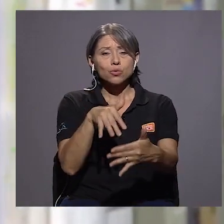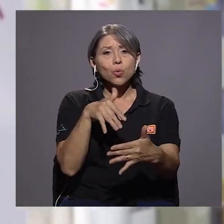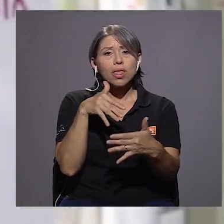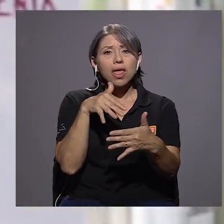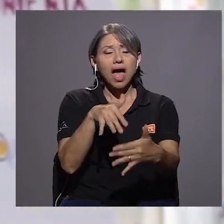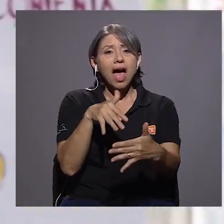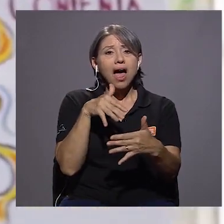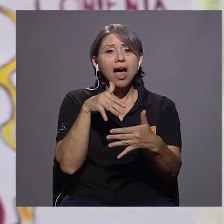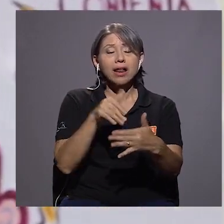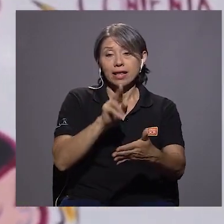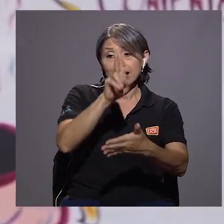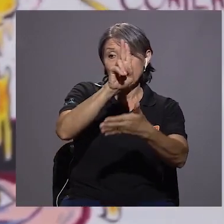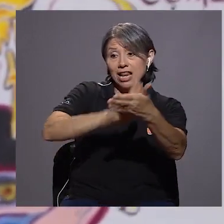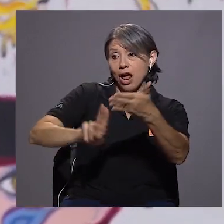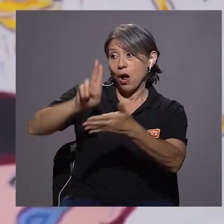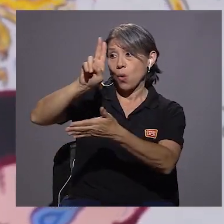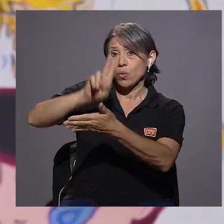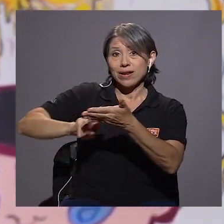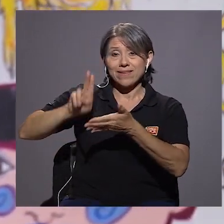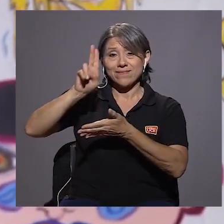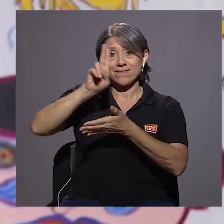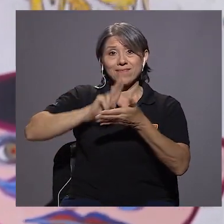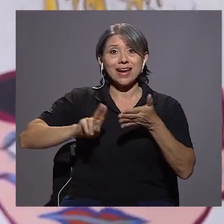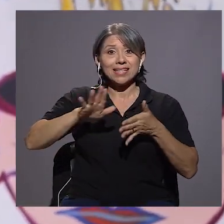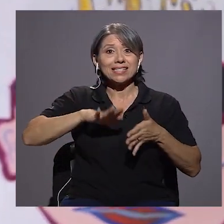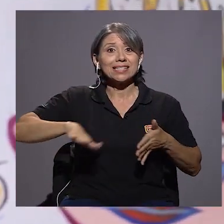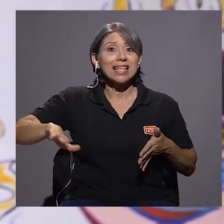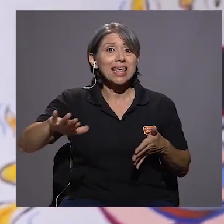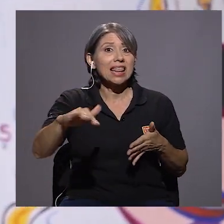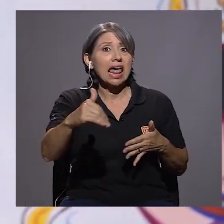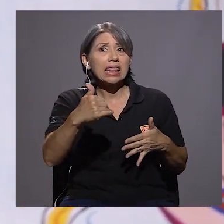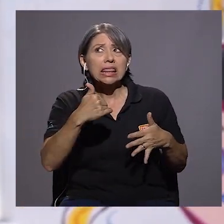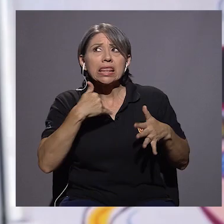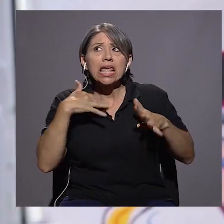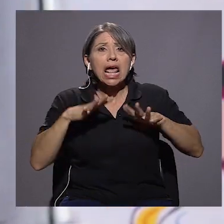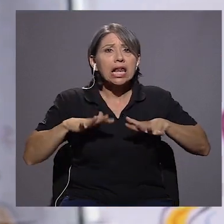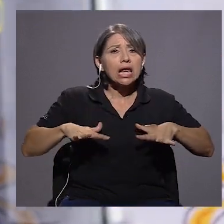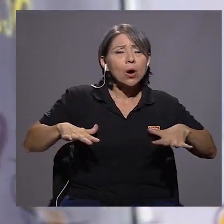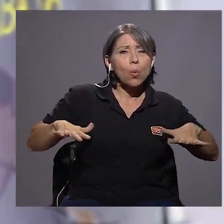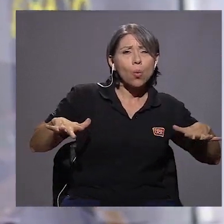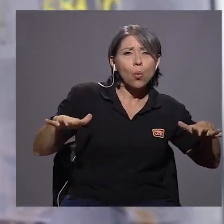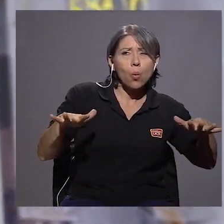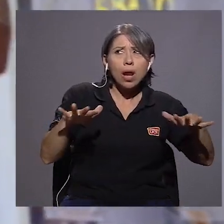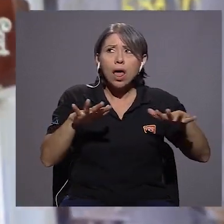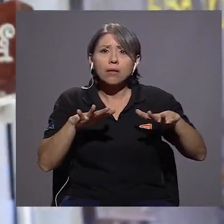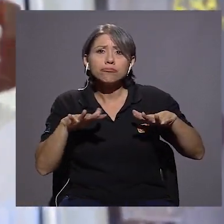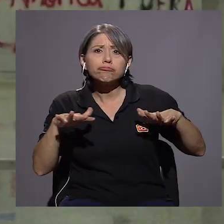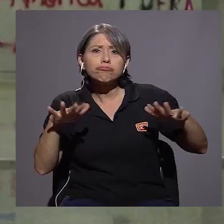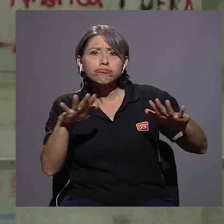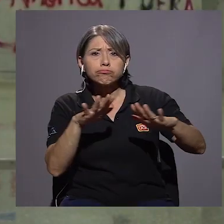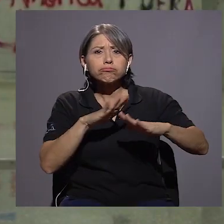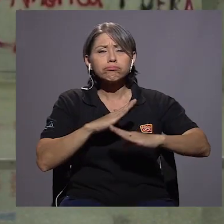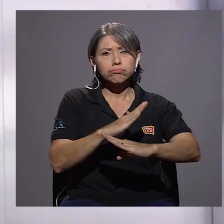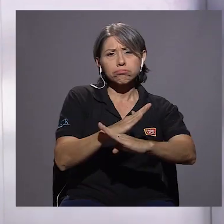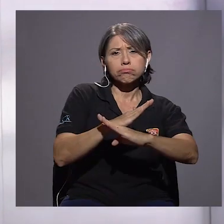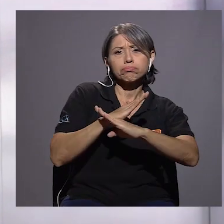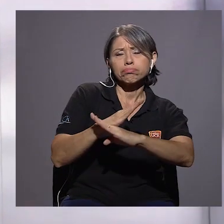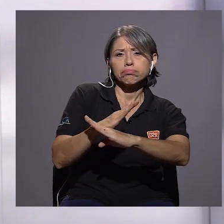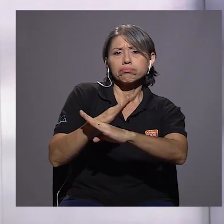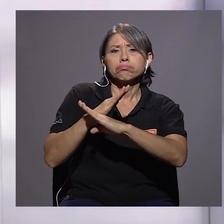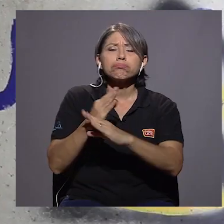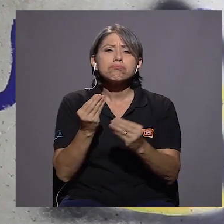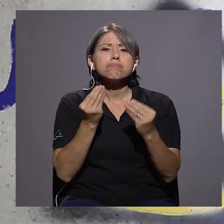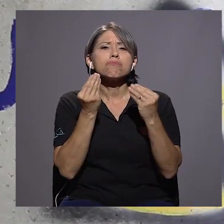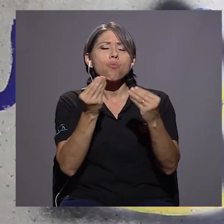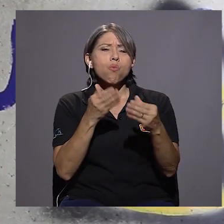estudiar. Y la universidad tiene una densa membrana que la protege